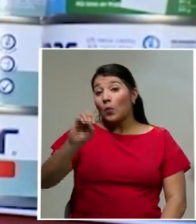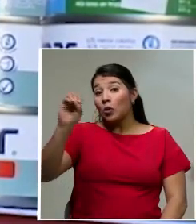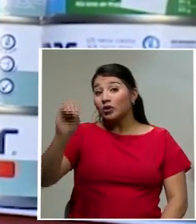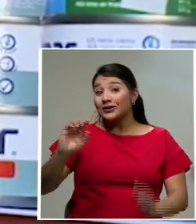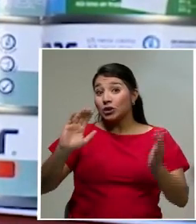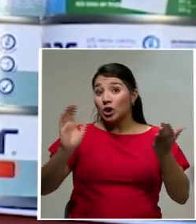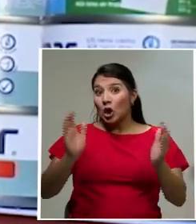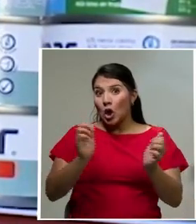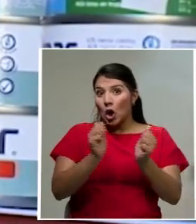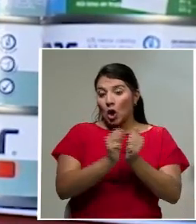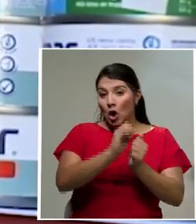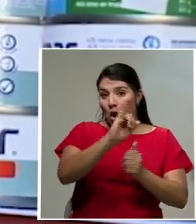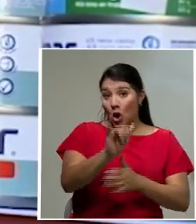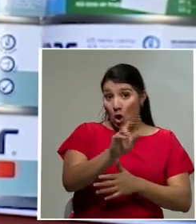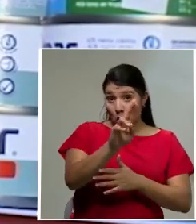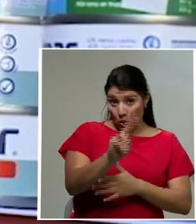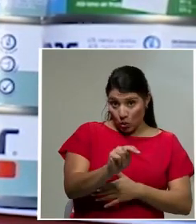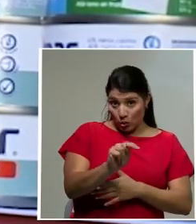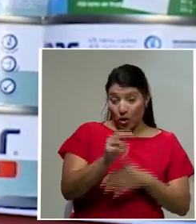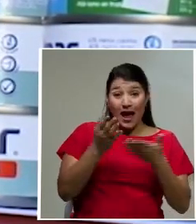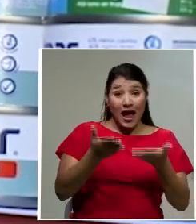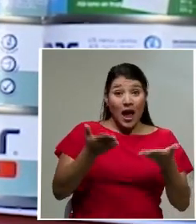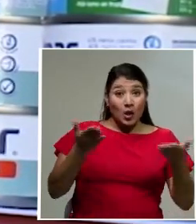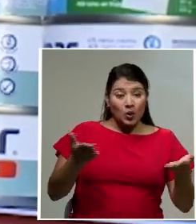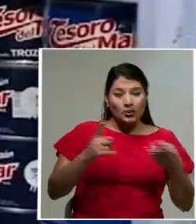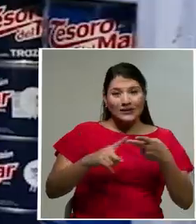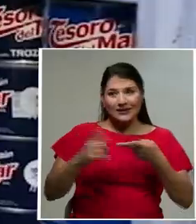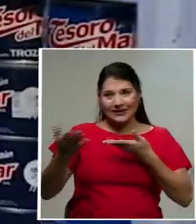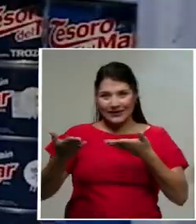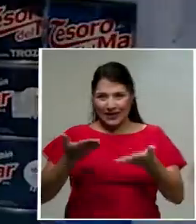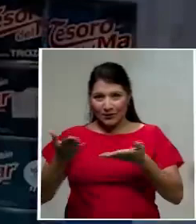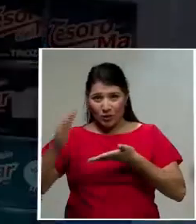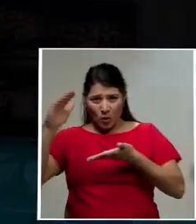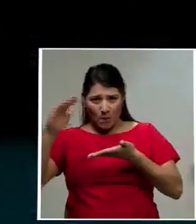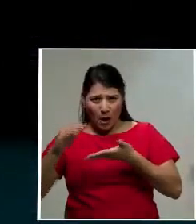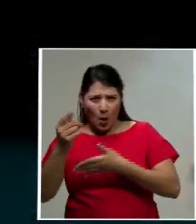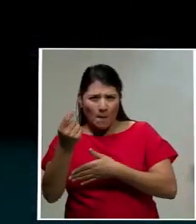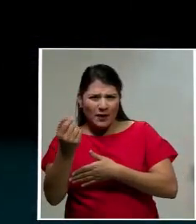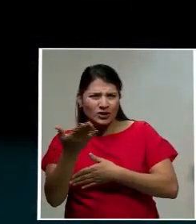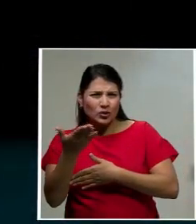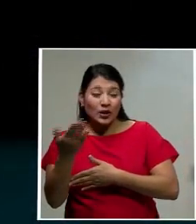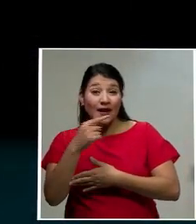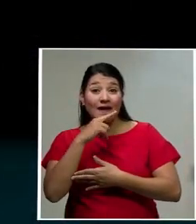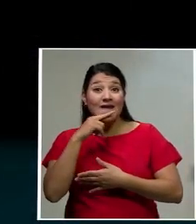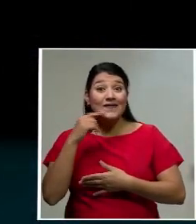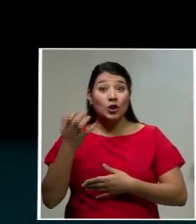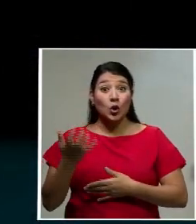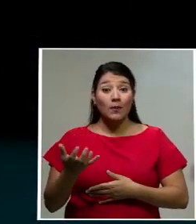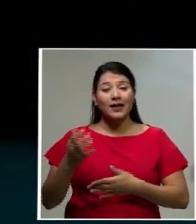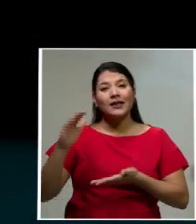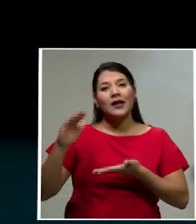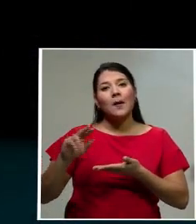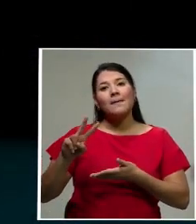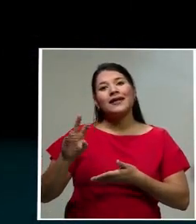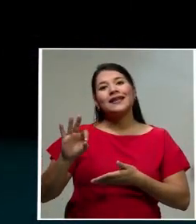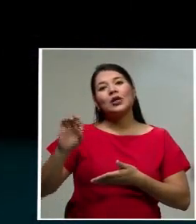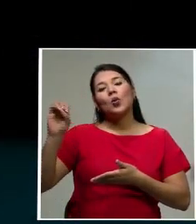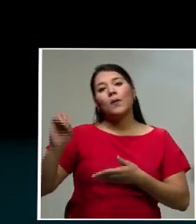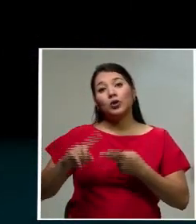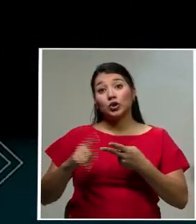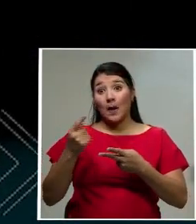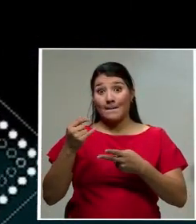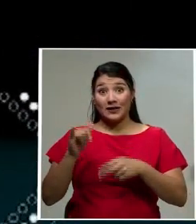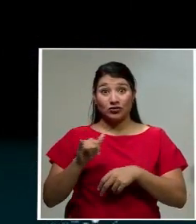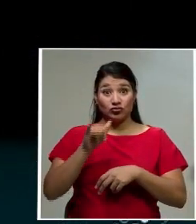Los bienes y servicios que mostraron una reducción en el precio fueron el tomate con un 29%, el boleto aéreo con